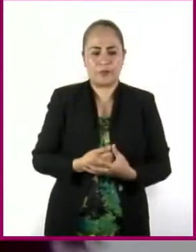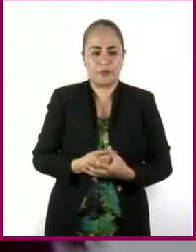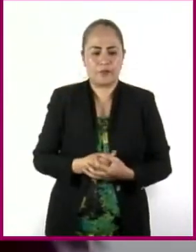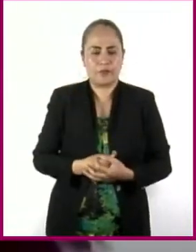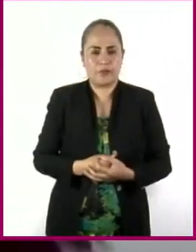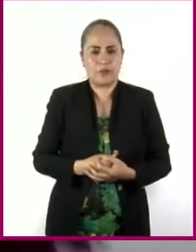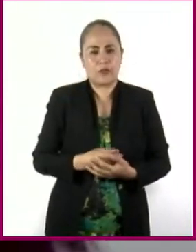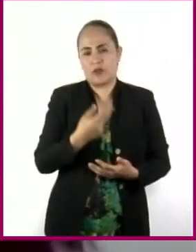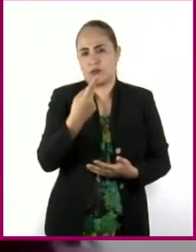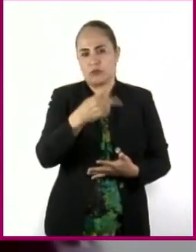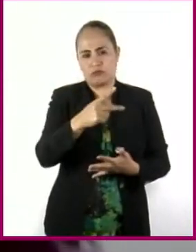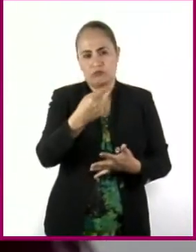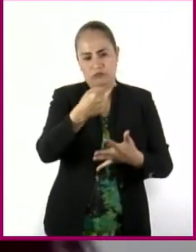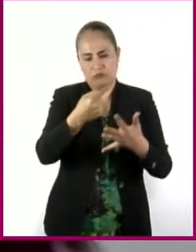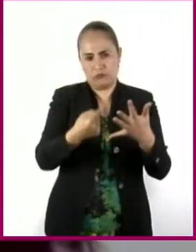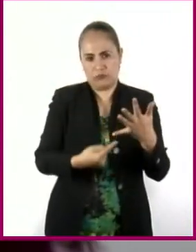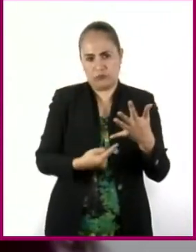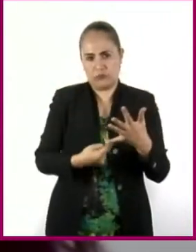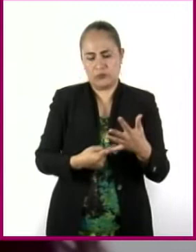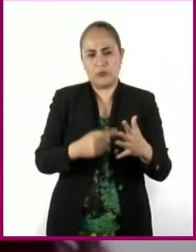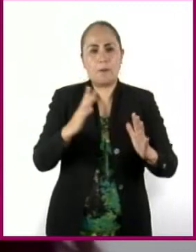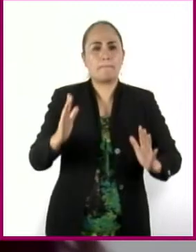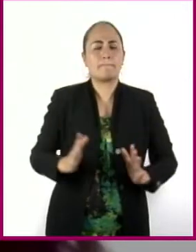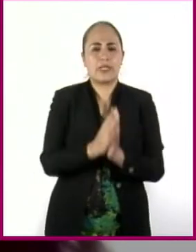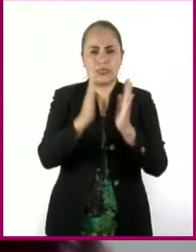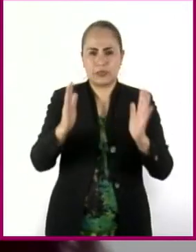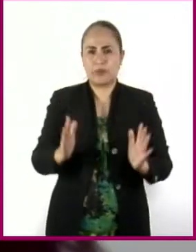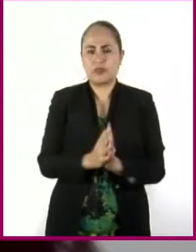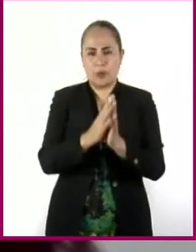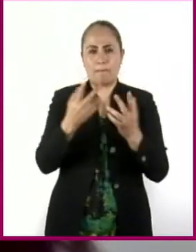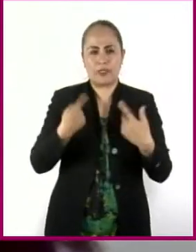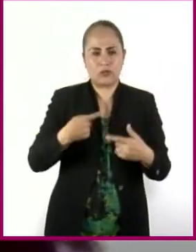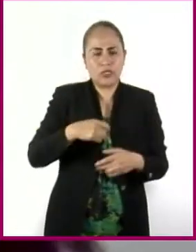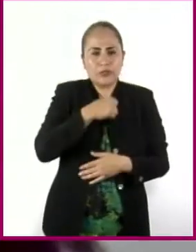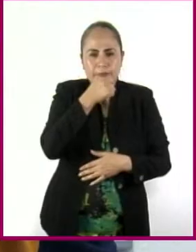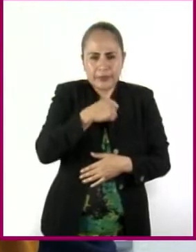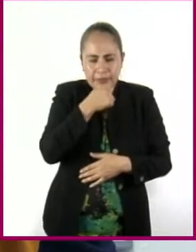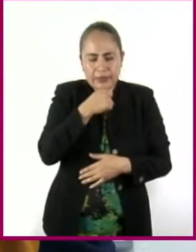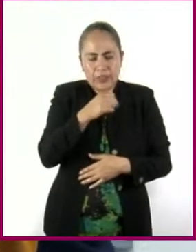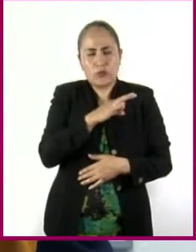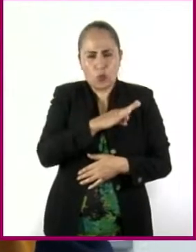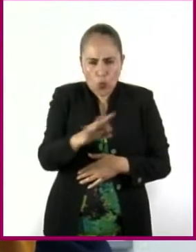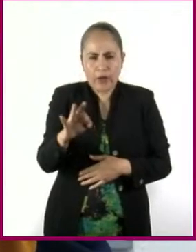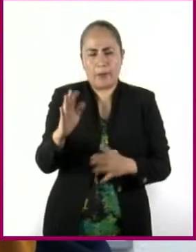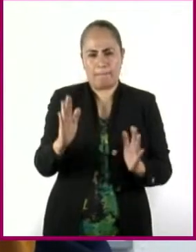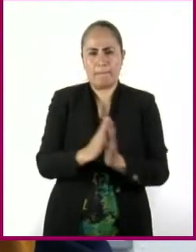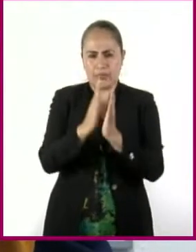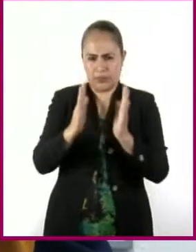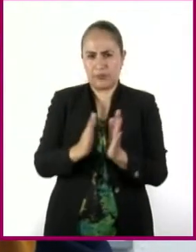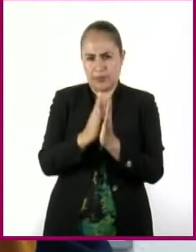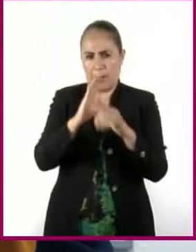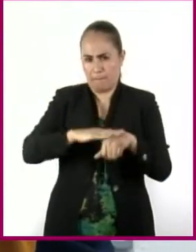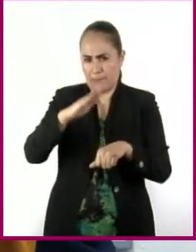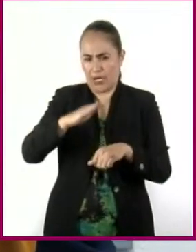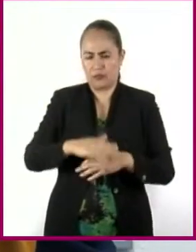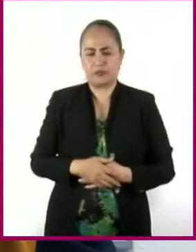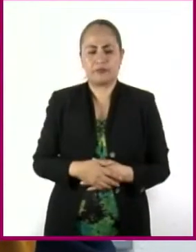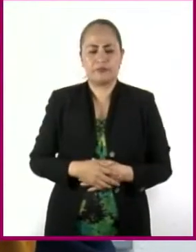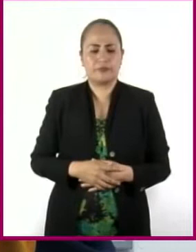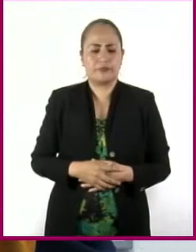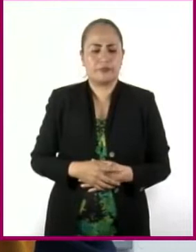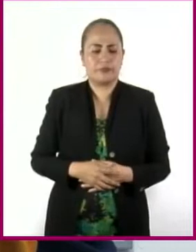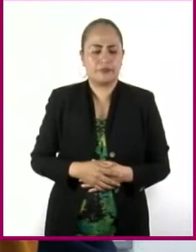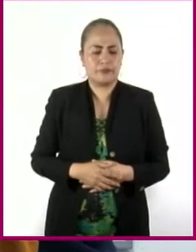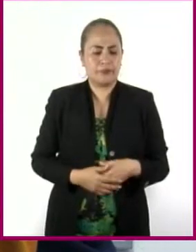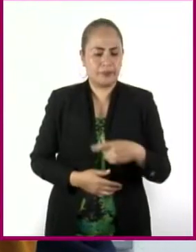los bienes y la participación de las personas mayores. ¿Cuál tendría que ser la actitud que debe tomar